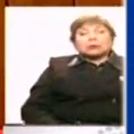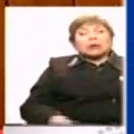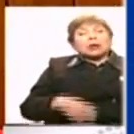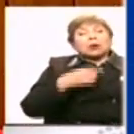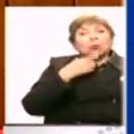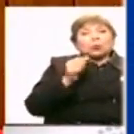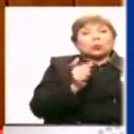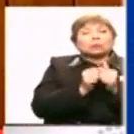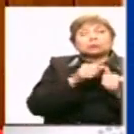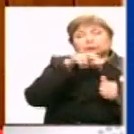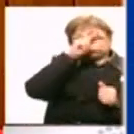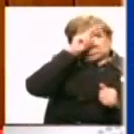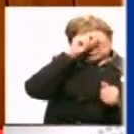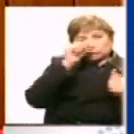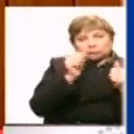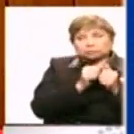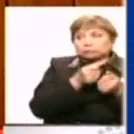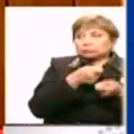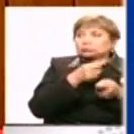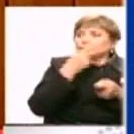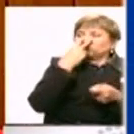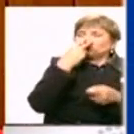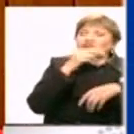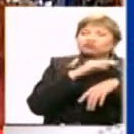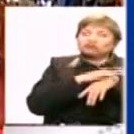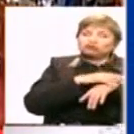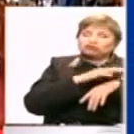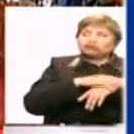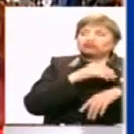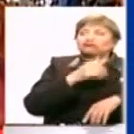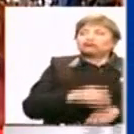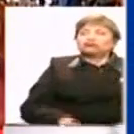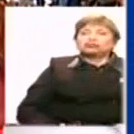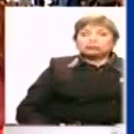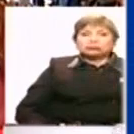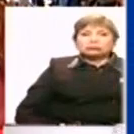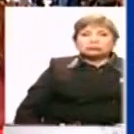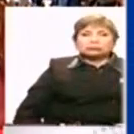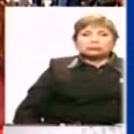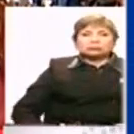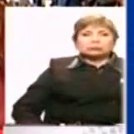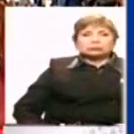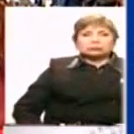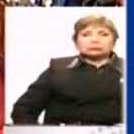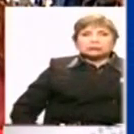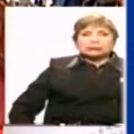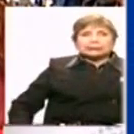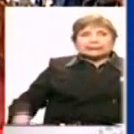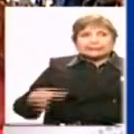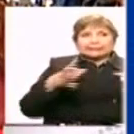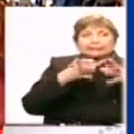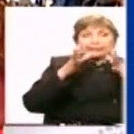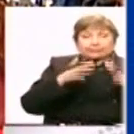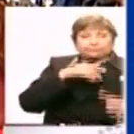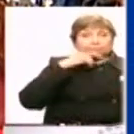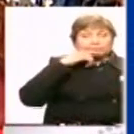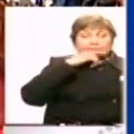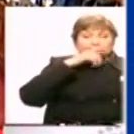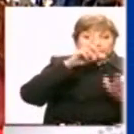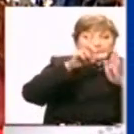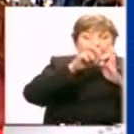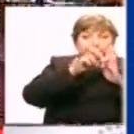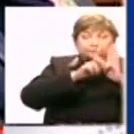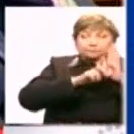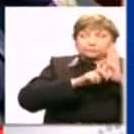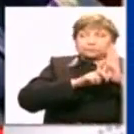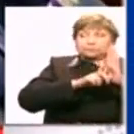voy a guerrear a Twitter. Si yo tengo que guerrear algo, lo voy a hacer desde aquí, desde el Parlamento. Ese es el espacio por el que yo he sido elegida. Yo soy muy